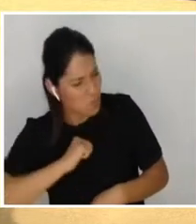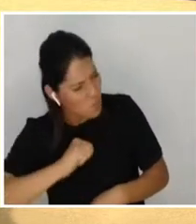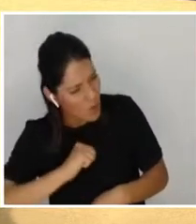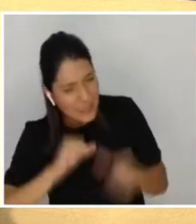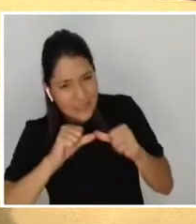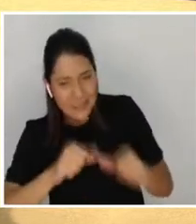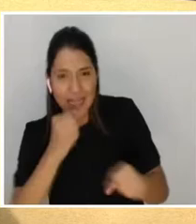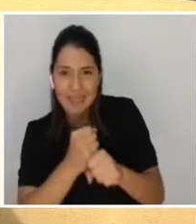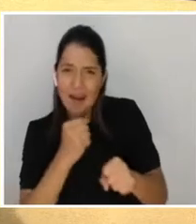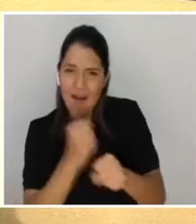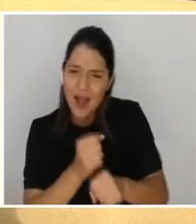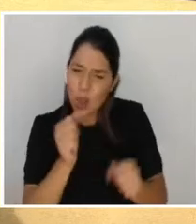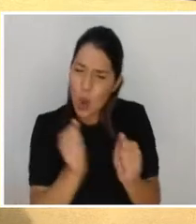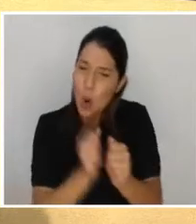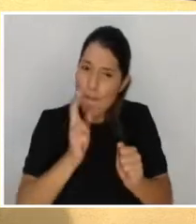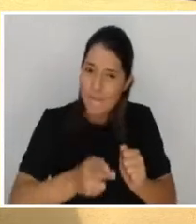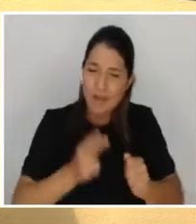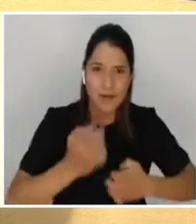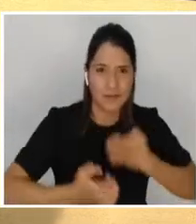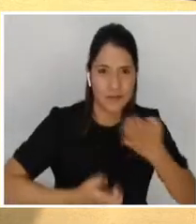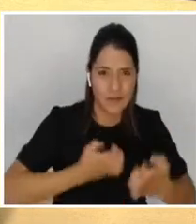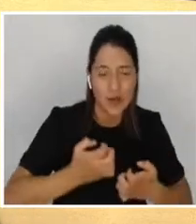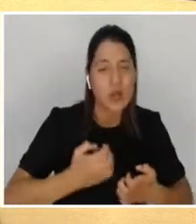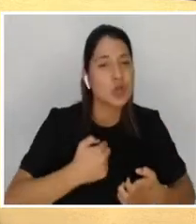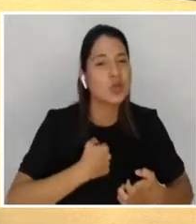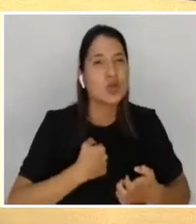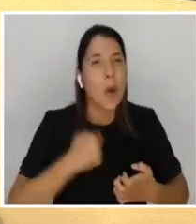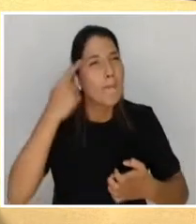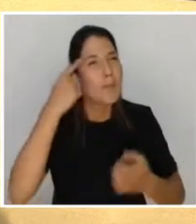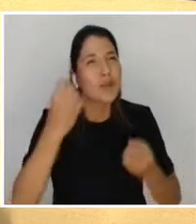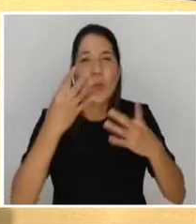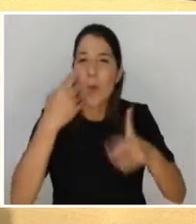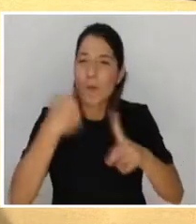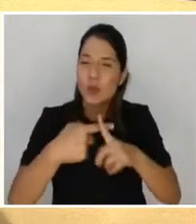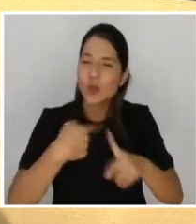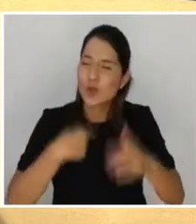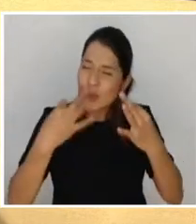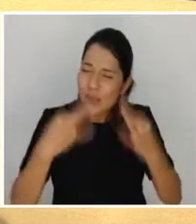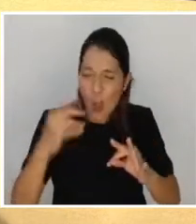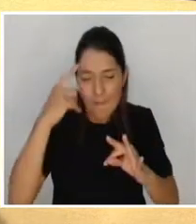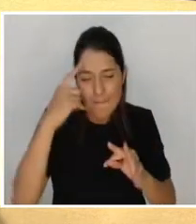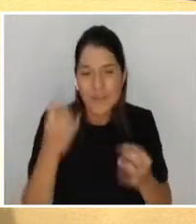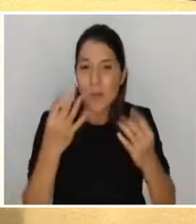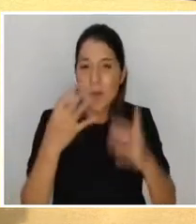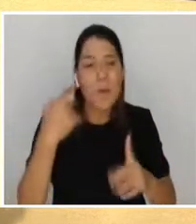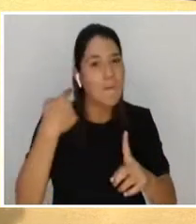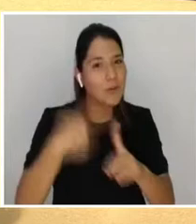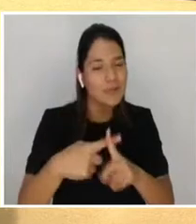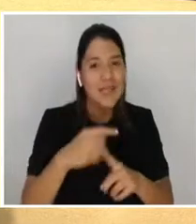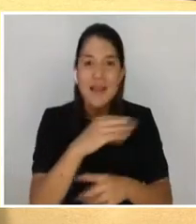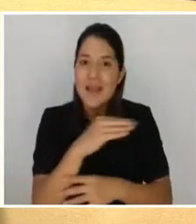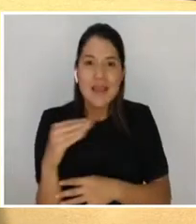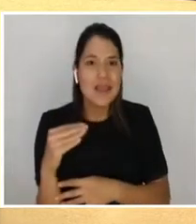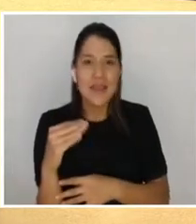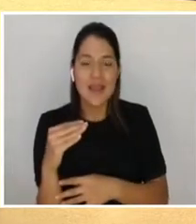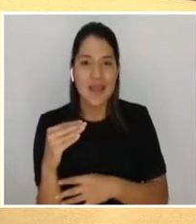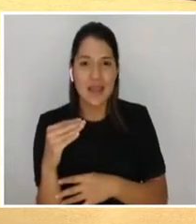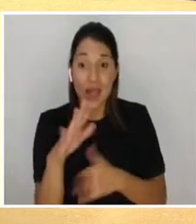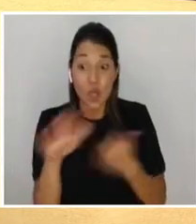motivación. Yo soy muy, muy positiva, trato de ser bastante positiva y de que los que estén alrededor